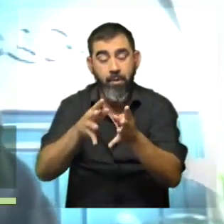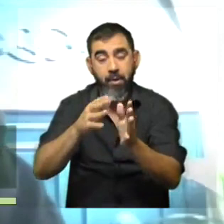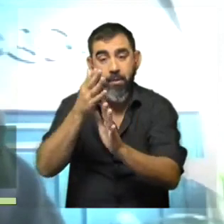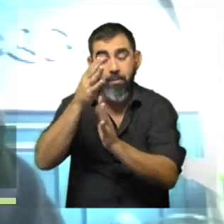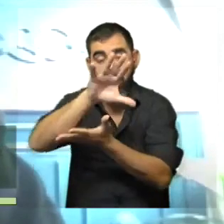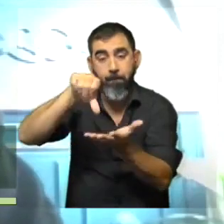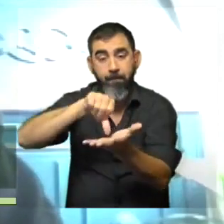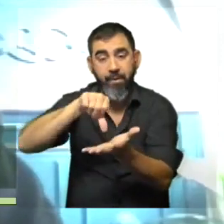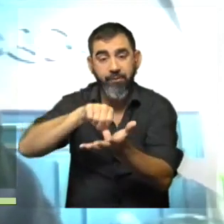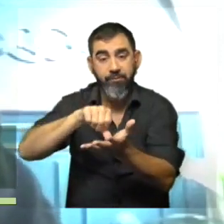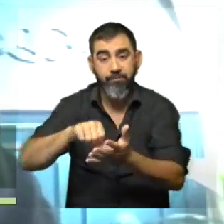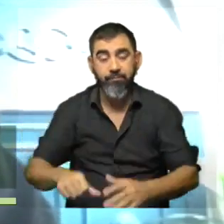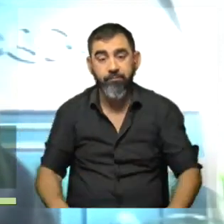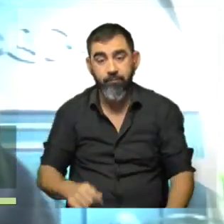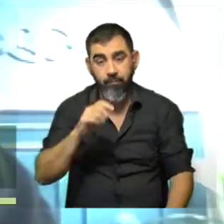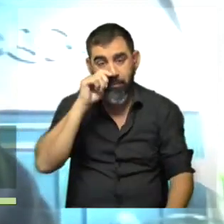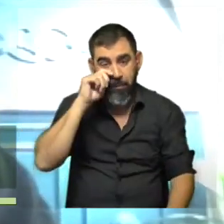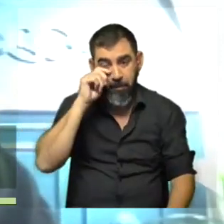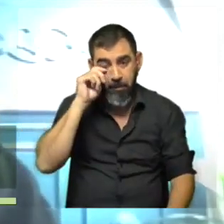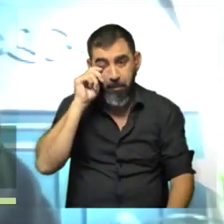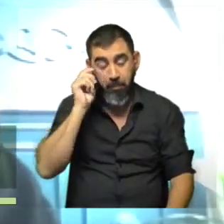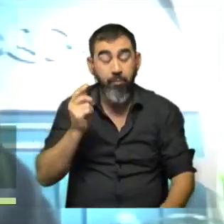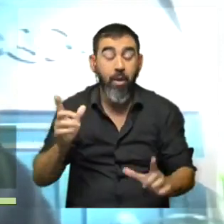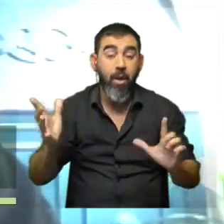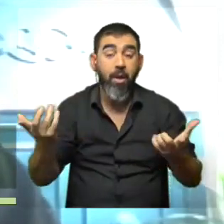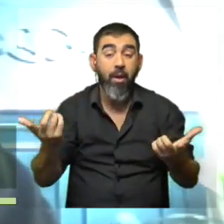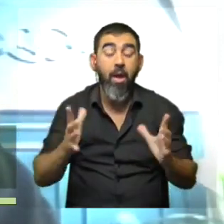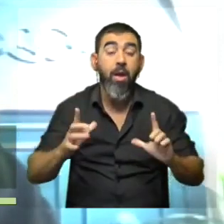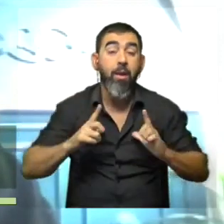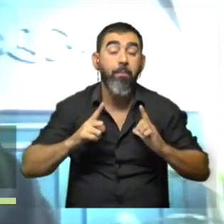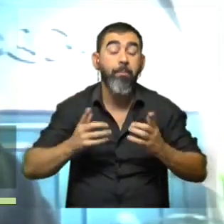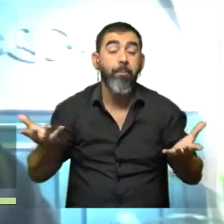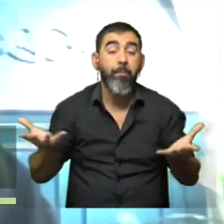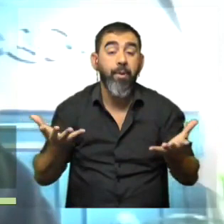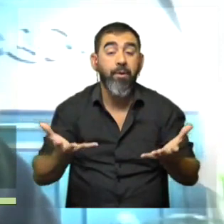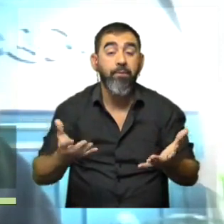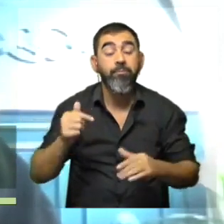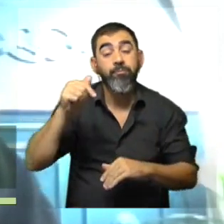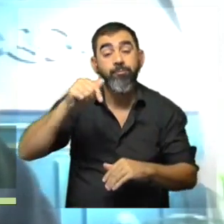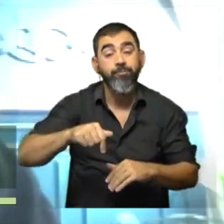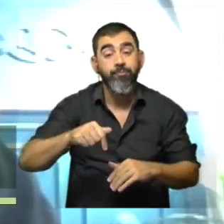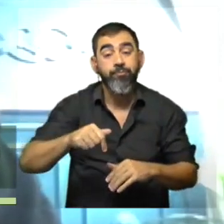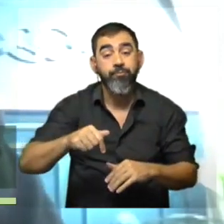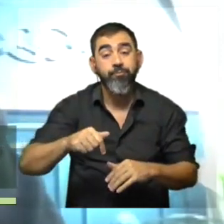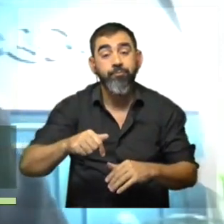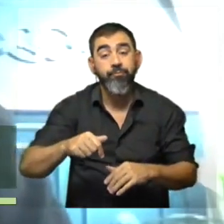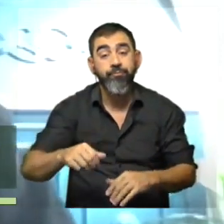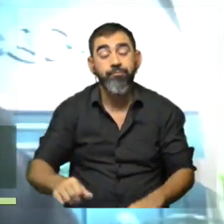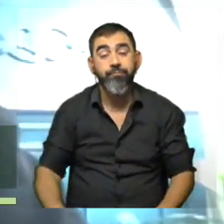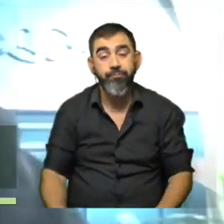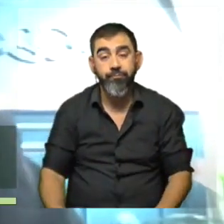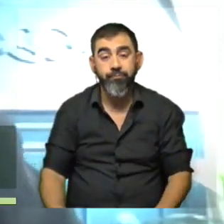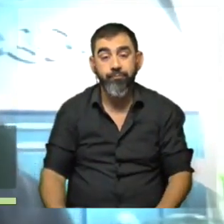y qué esperar ahora es que hoy tenemos que saber si